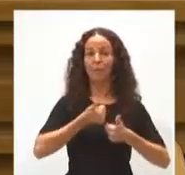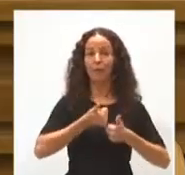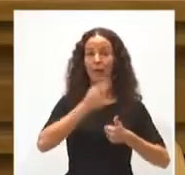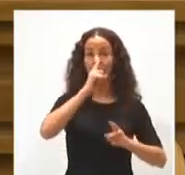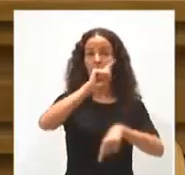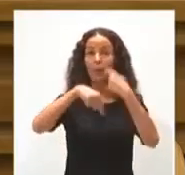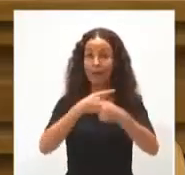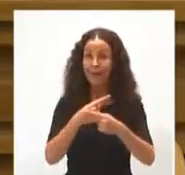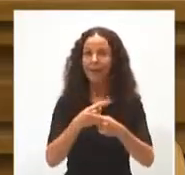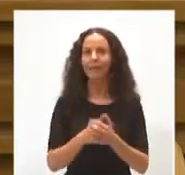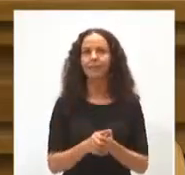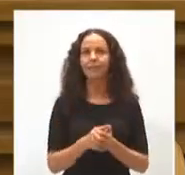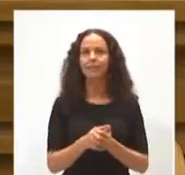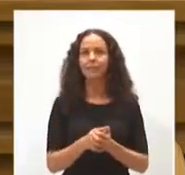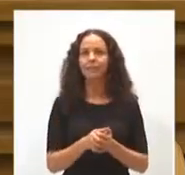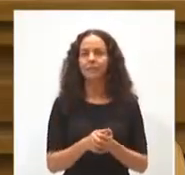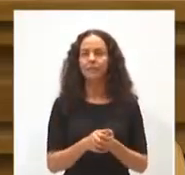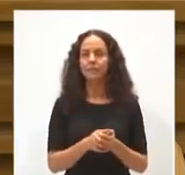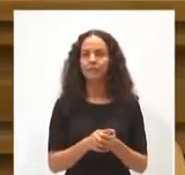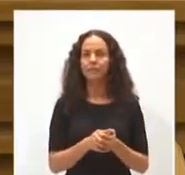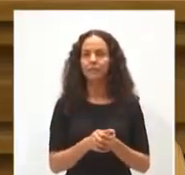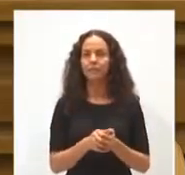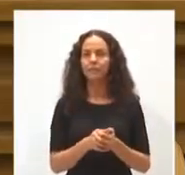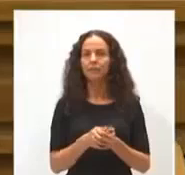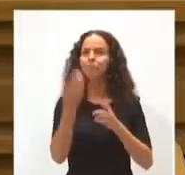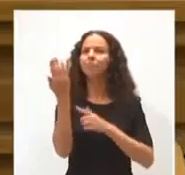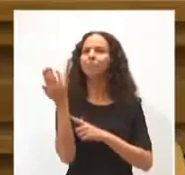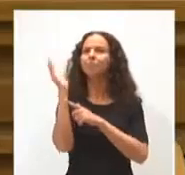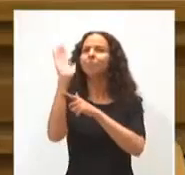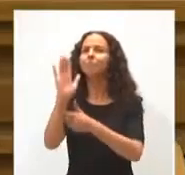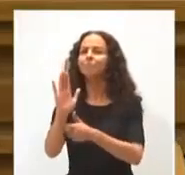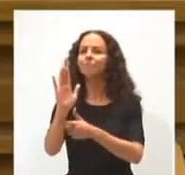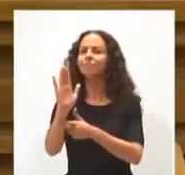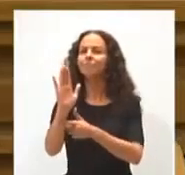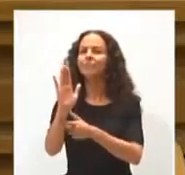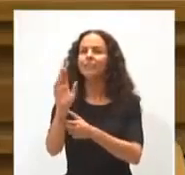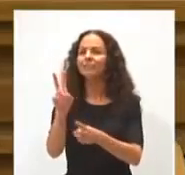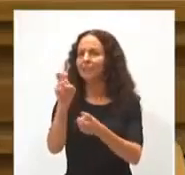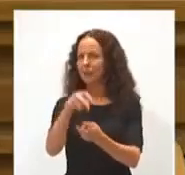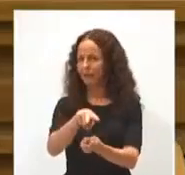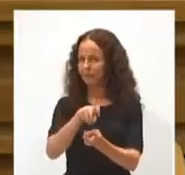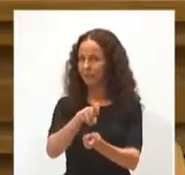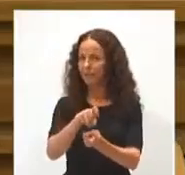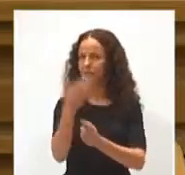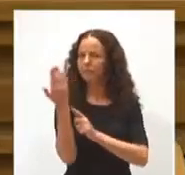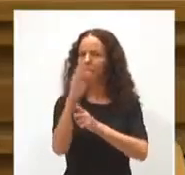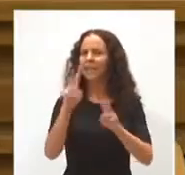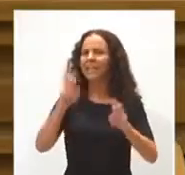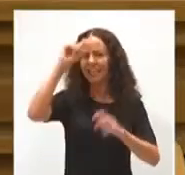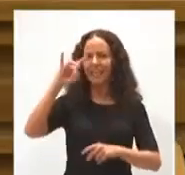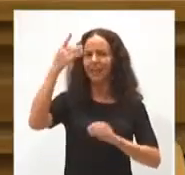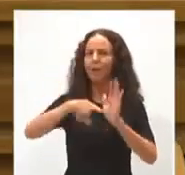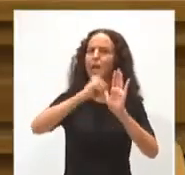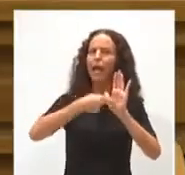iniciaremos vamos a plantear en términos de fiscalidad una iniciativa legislativa en